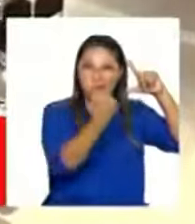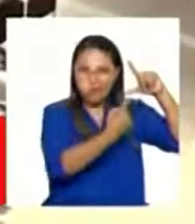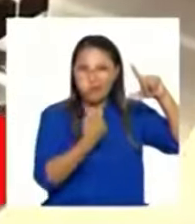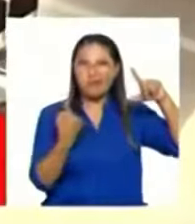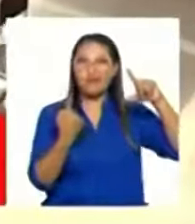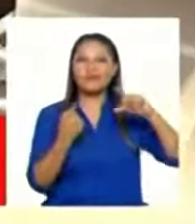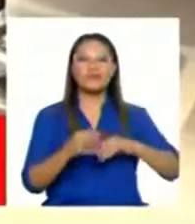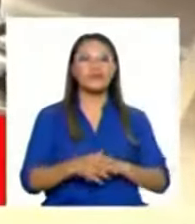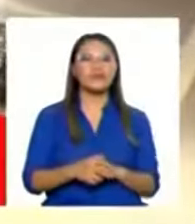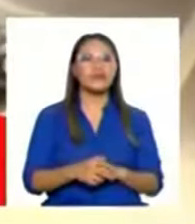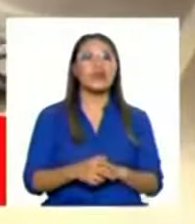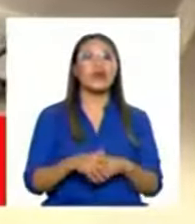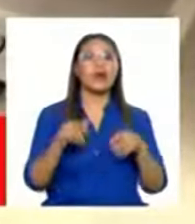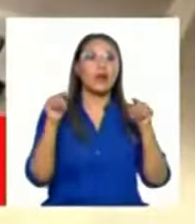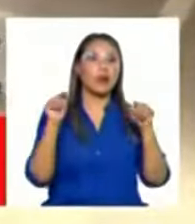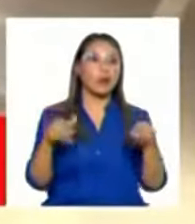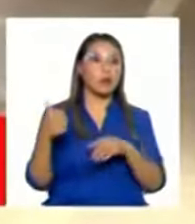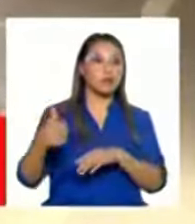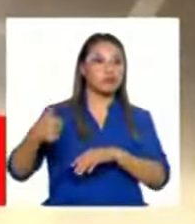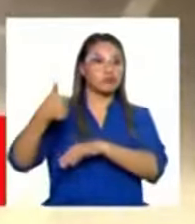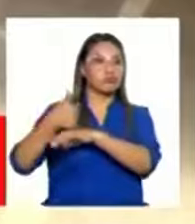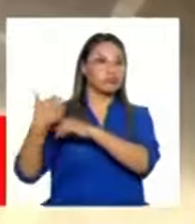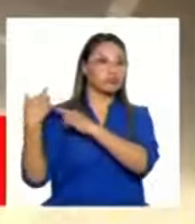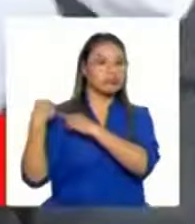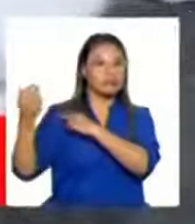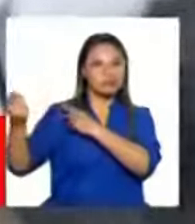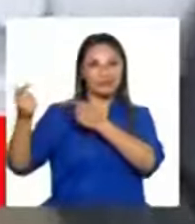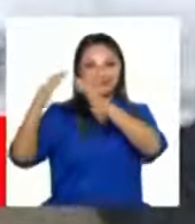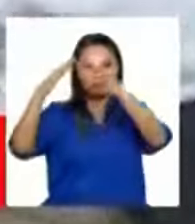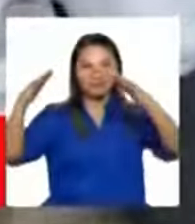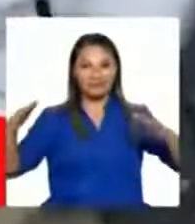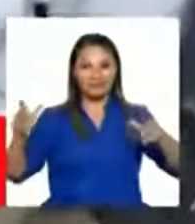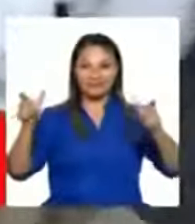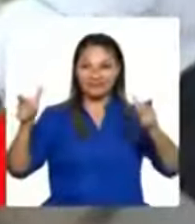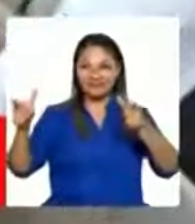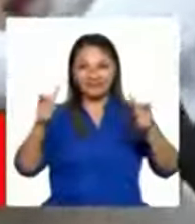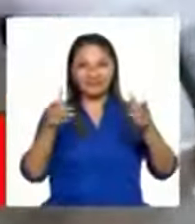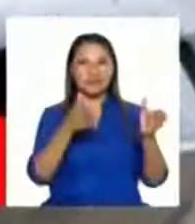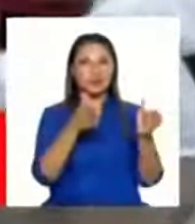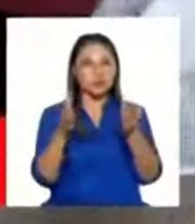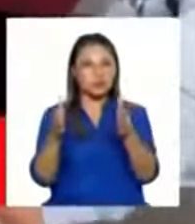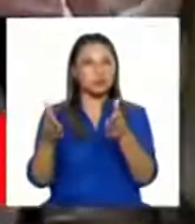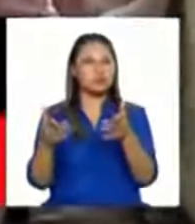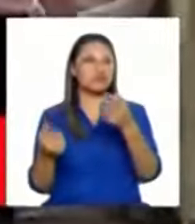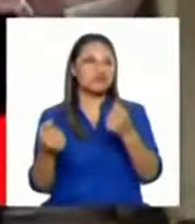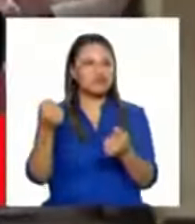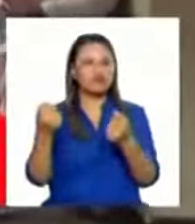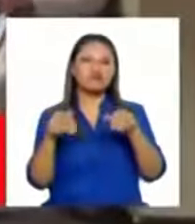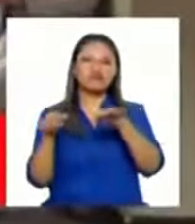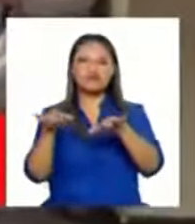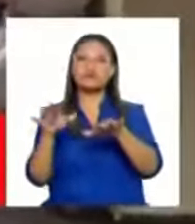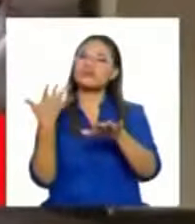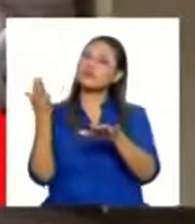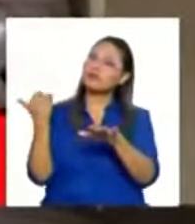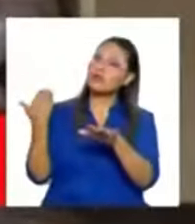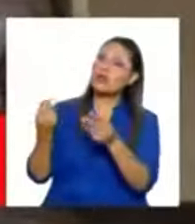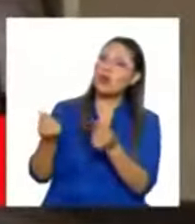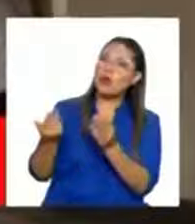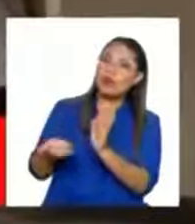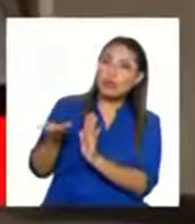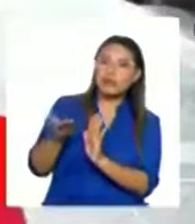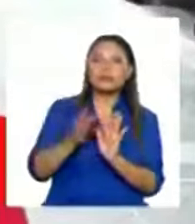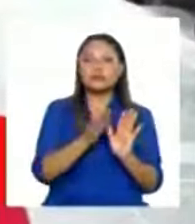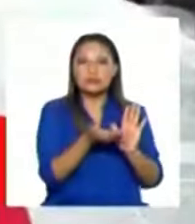día. Autoridades del terminal terrestre de la ciudad imperial precisan que existe un ligero aumento en el precio de los